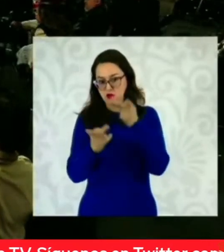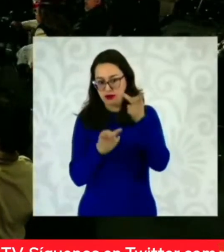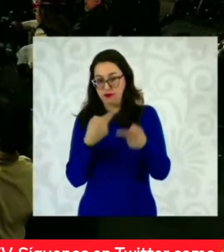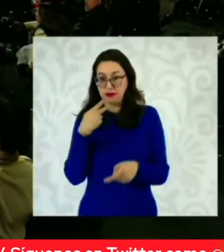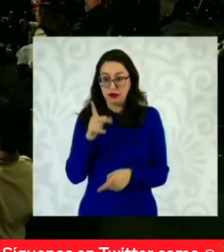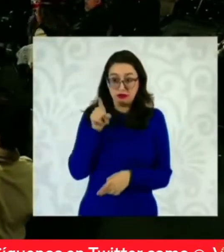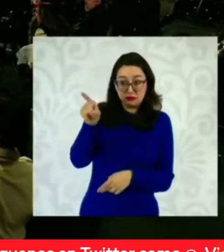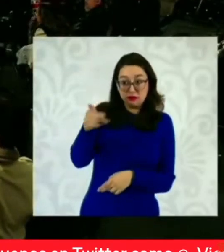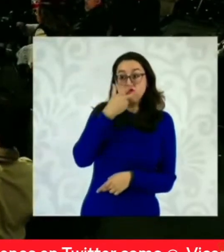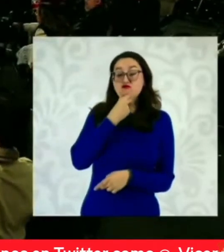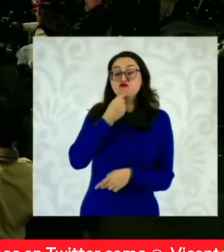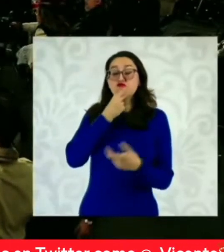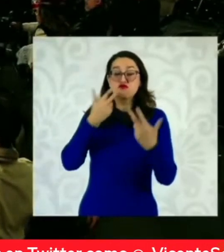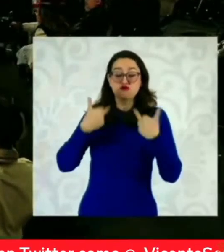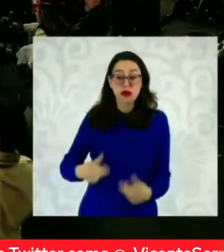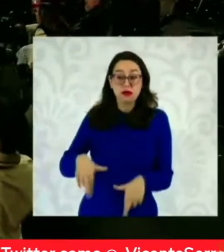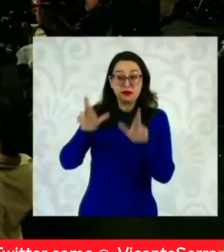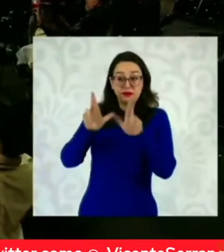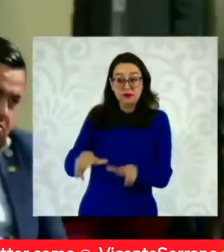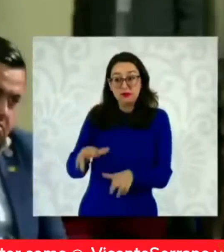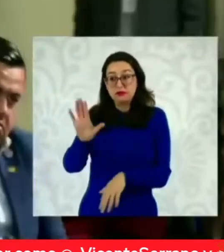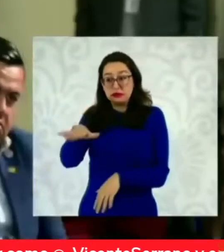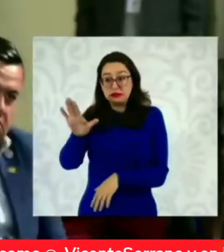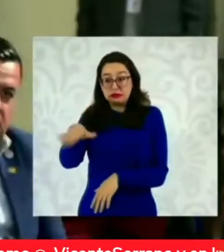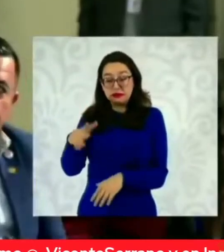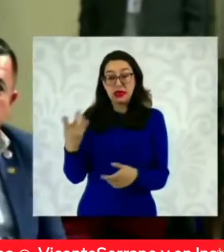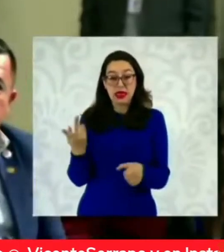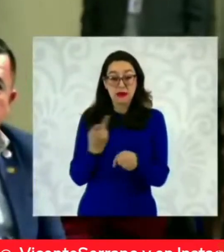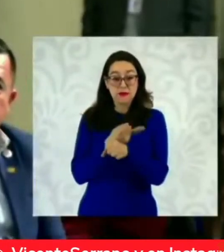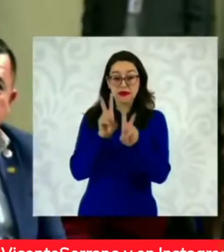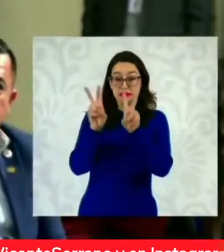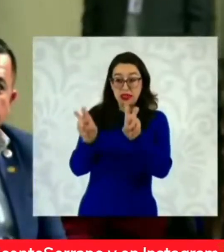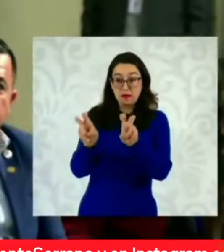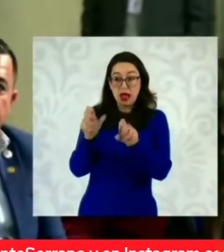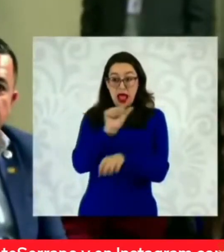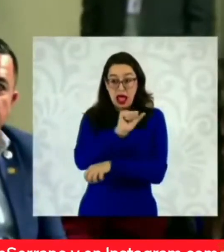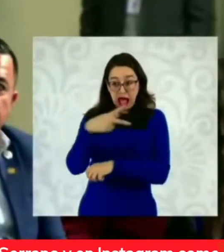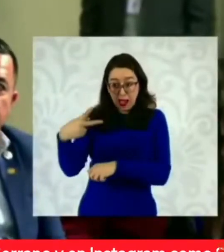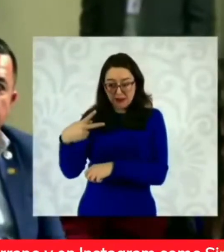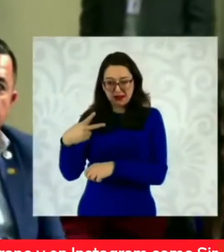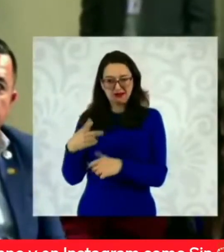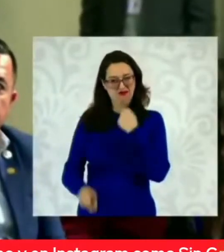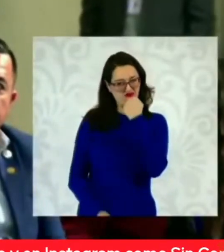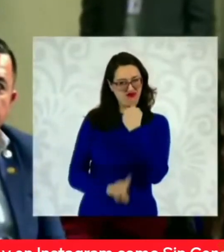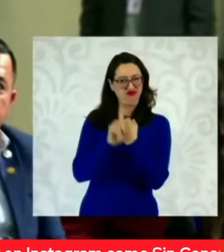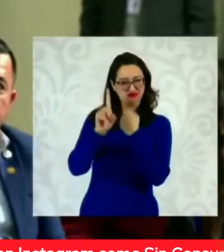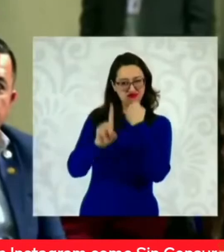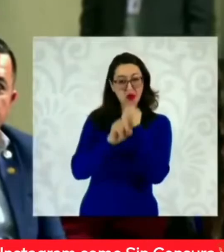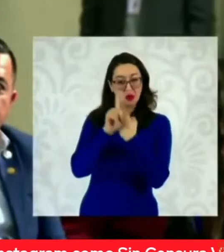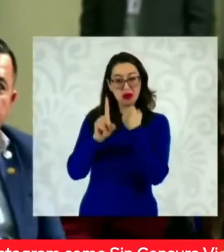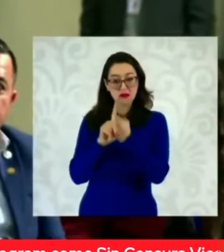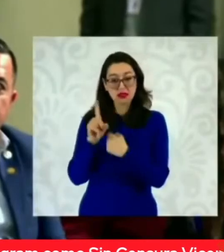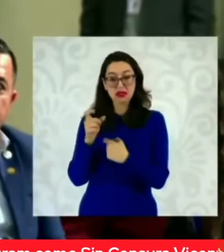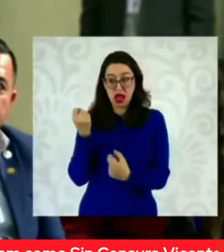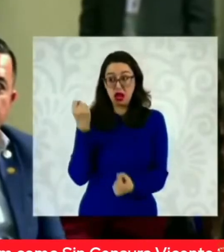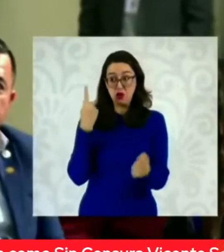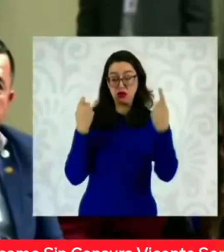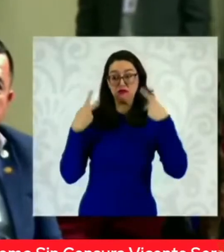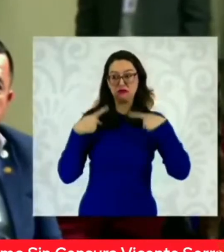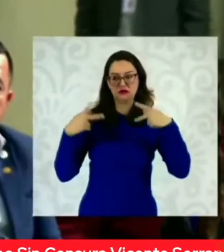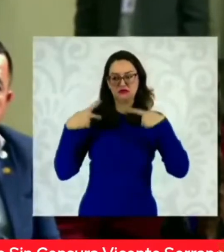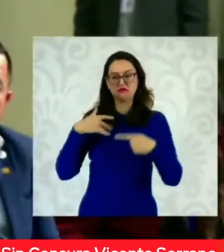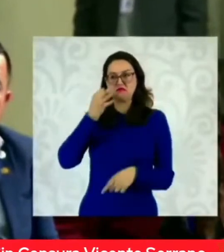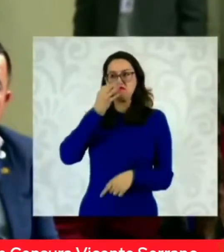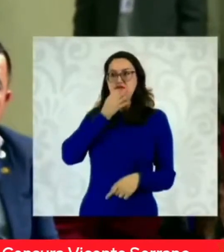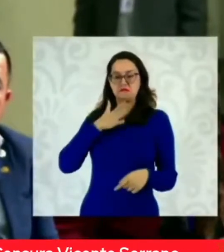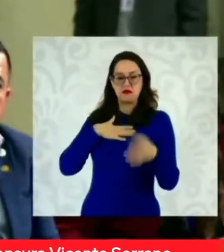hay algunos problemas con la Consul App que nos están reportando en los chats en vivo y en